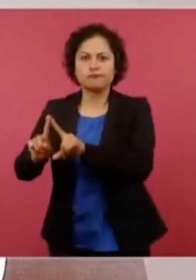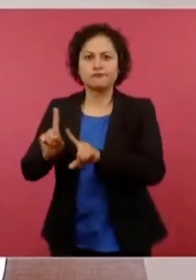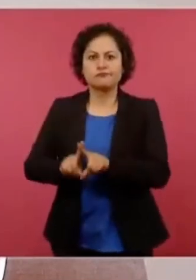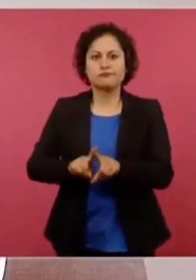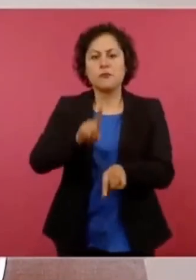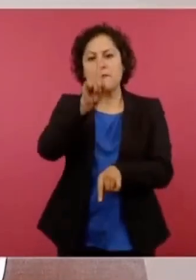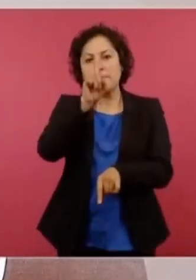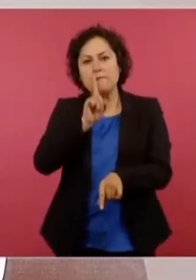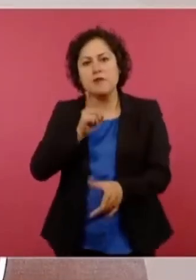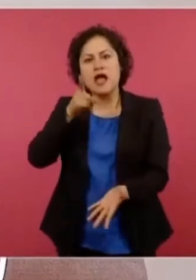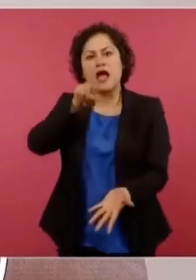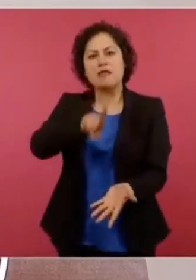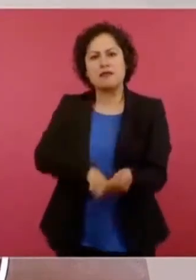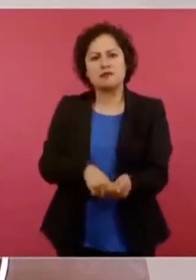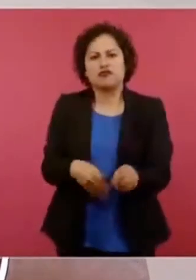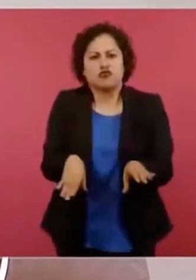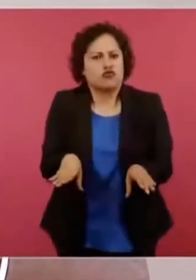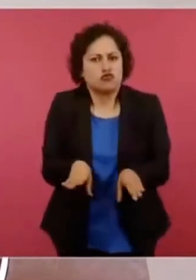información